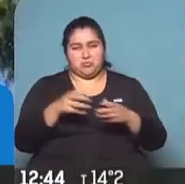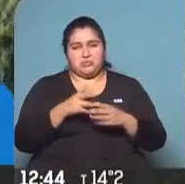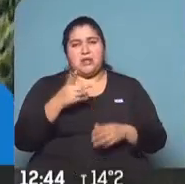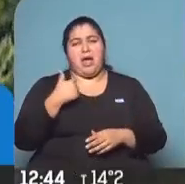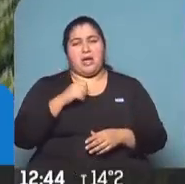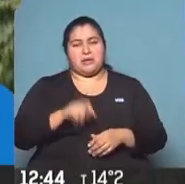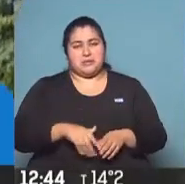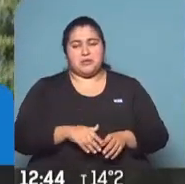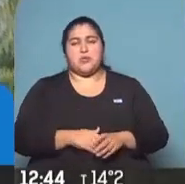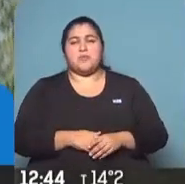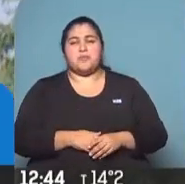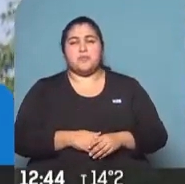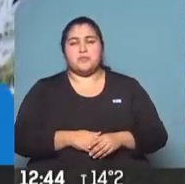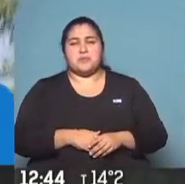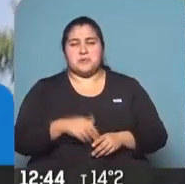simultáneamente